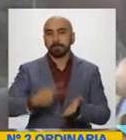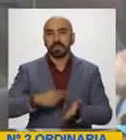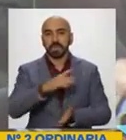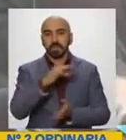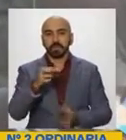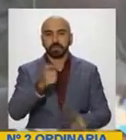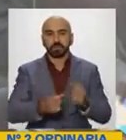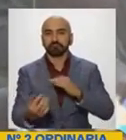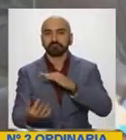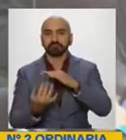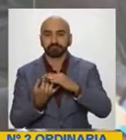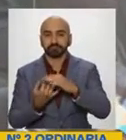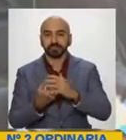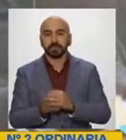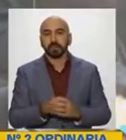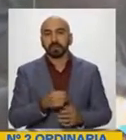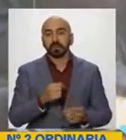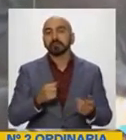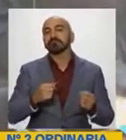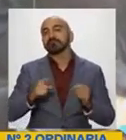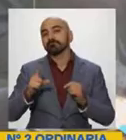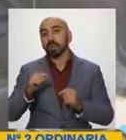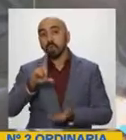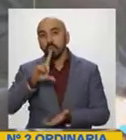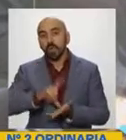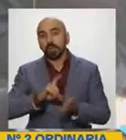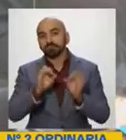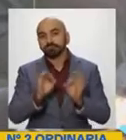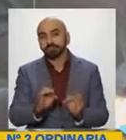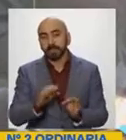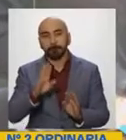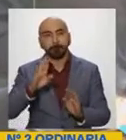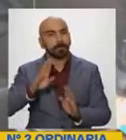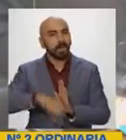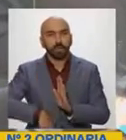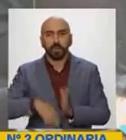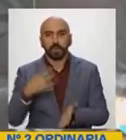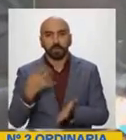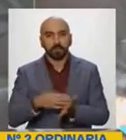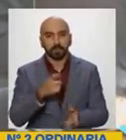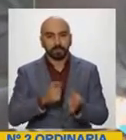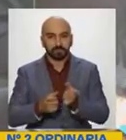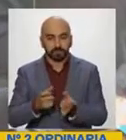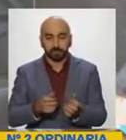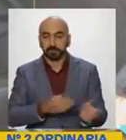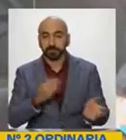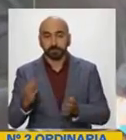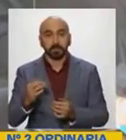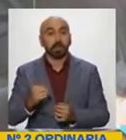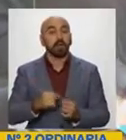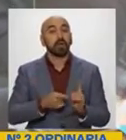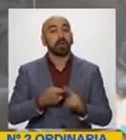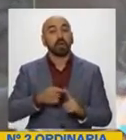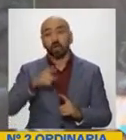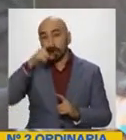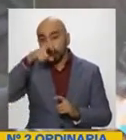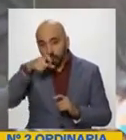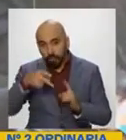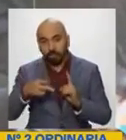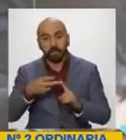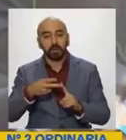población de menos de 4.000 personas. Los Cóndores en 1970, Colchane en